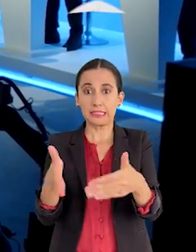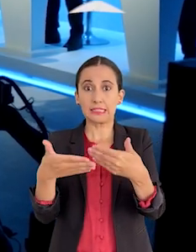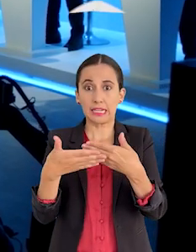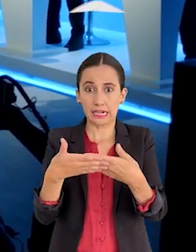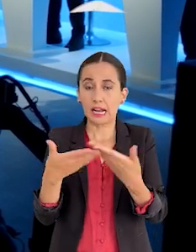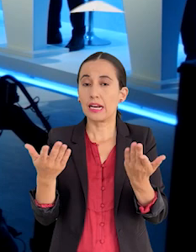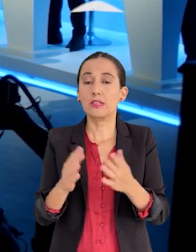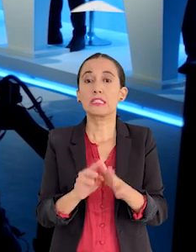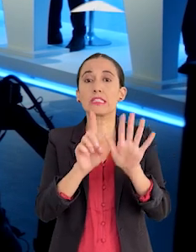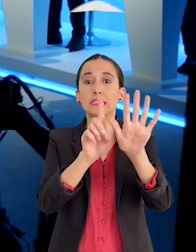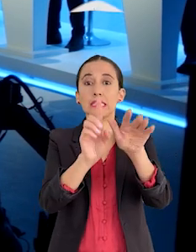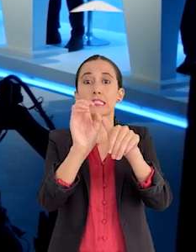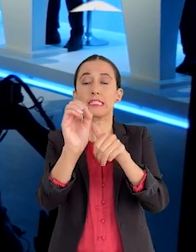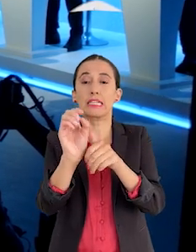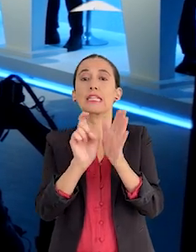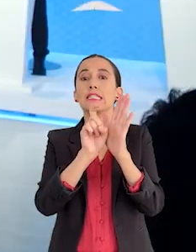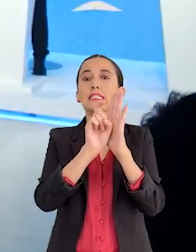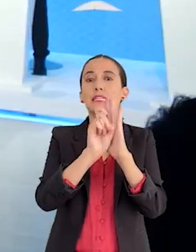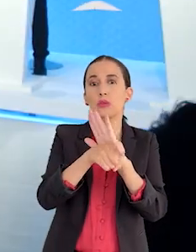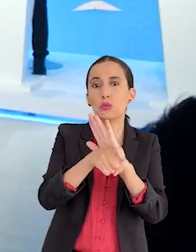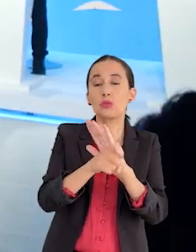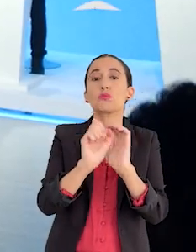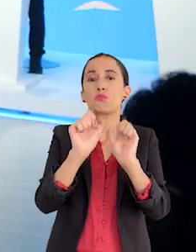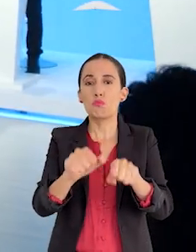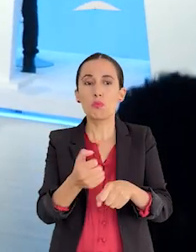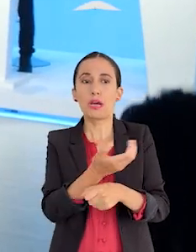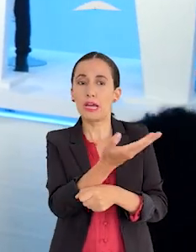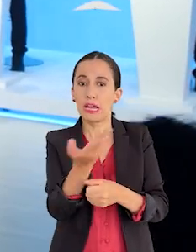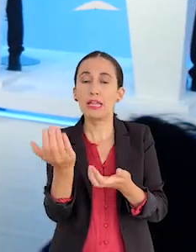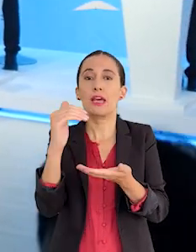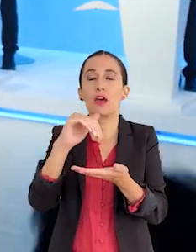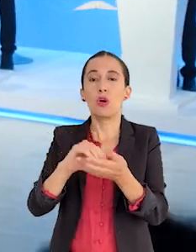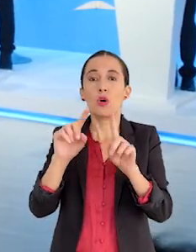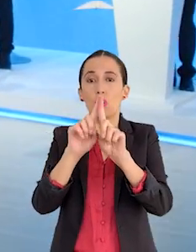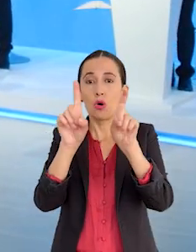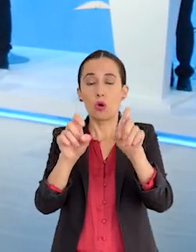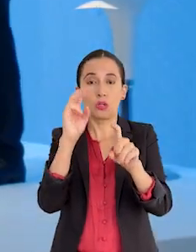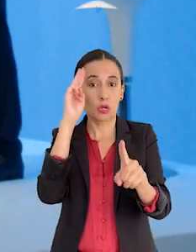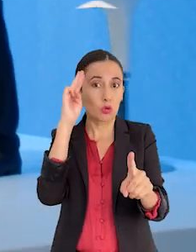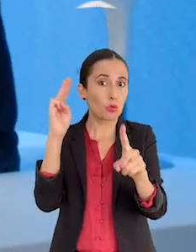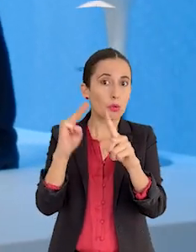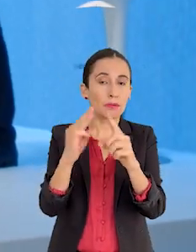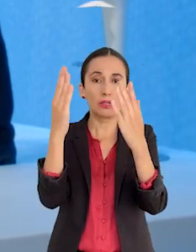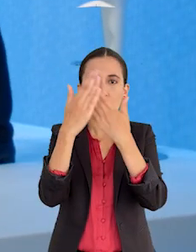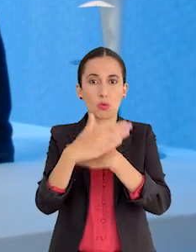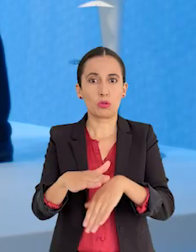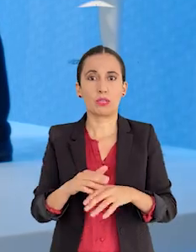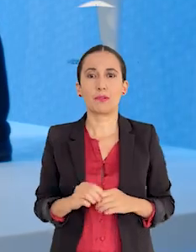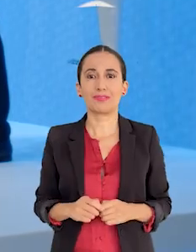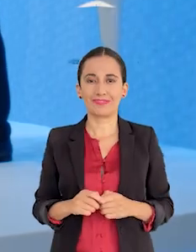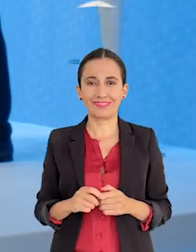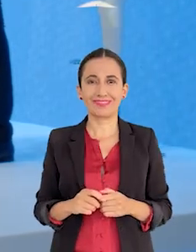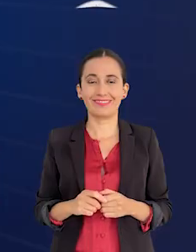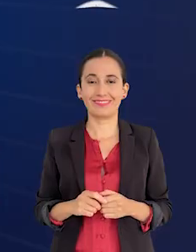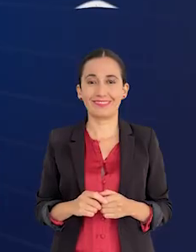debate, contarán con 60 segundos cada candidato para enviar un mensaje final al